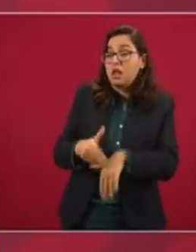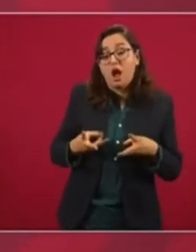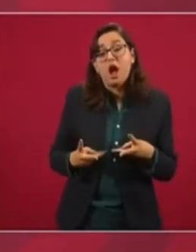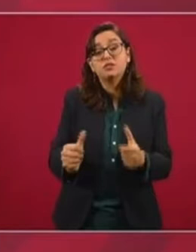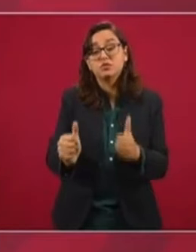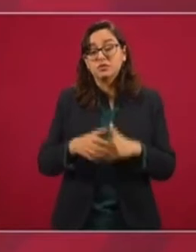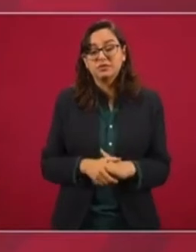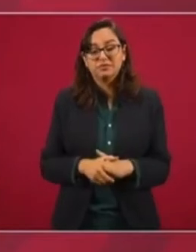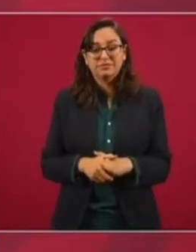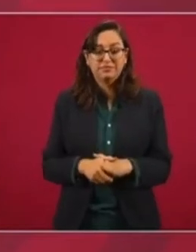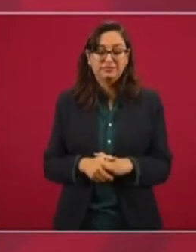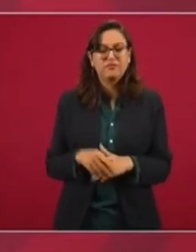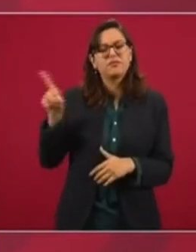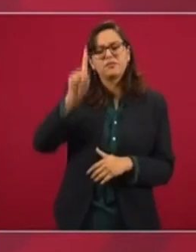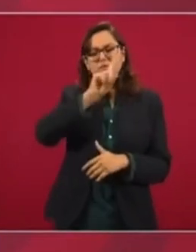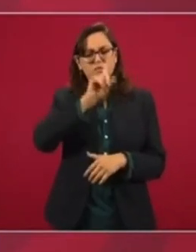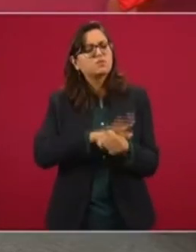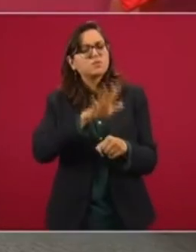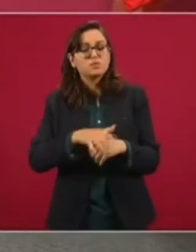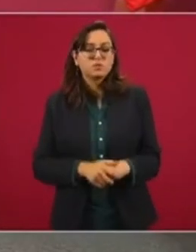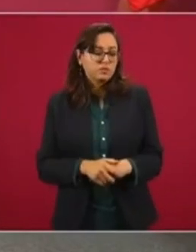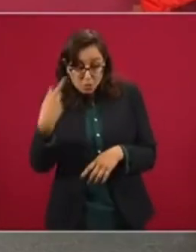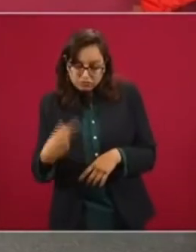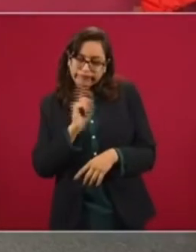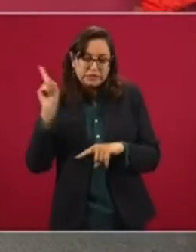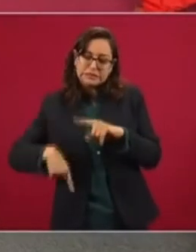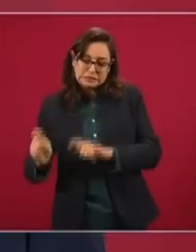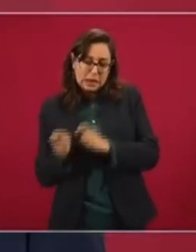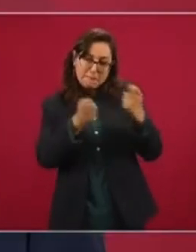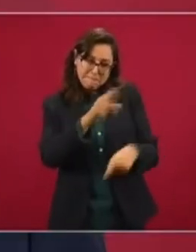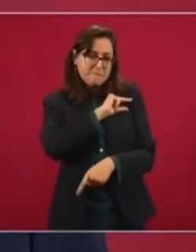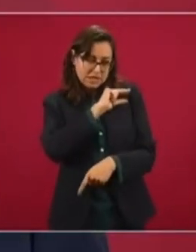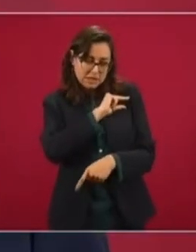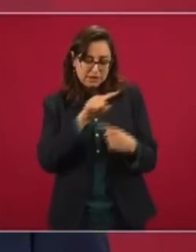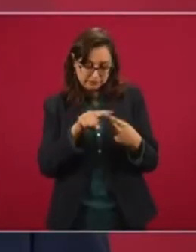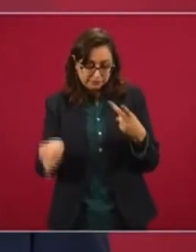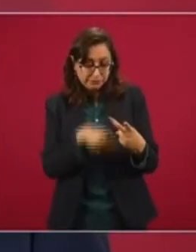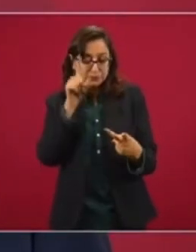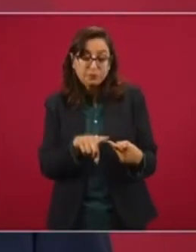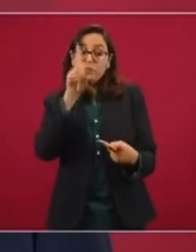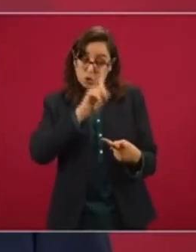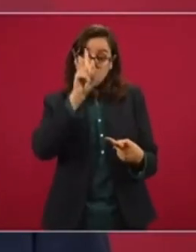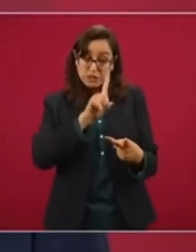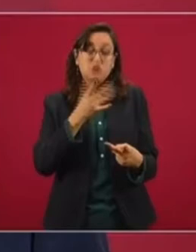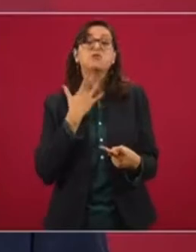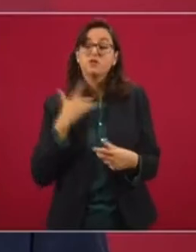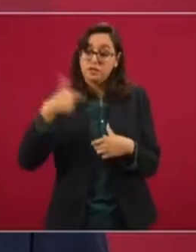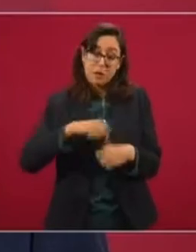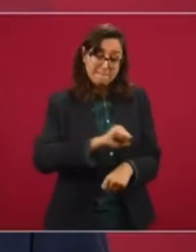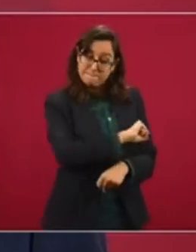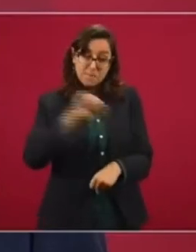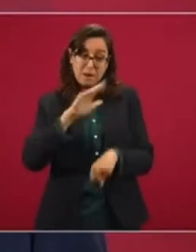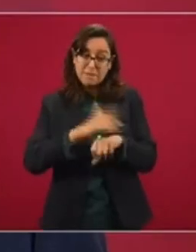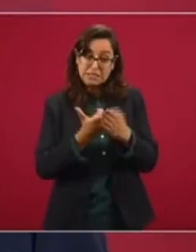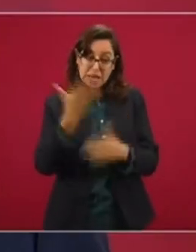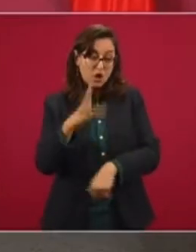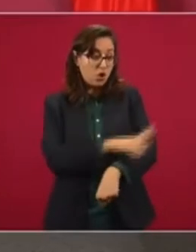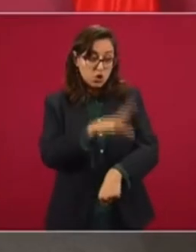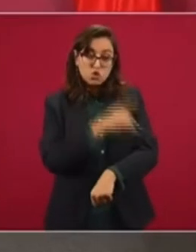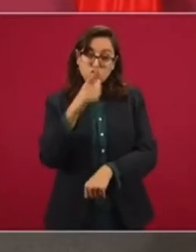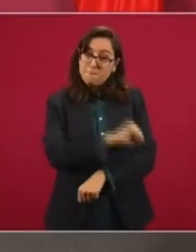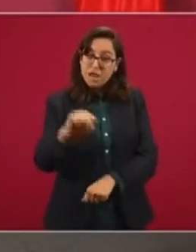económica. ¿Y saben qué recomendaban? Privatizar, aumentar el precio de las gasolinas, de la energía